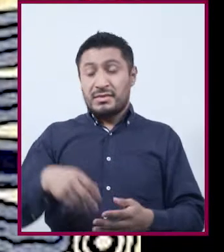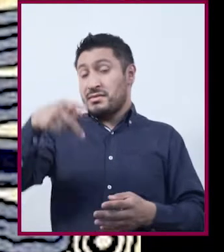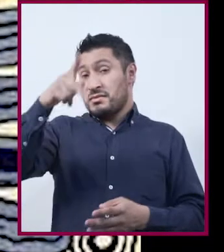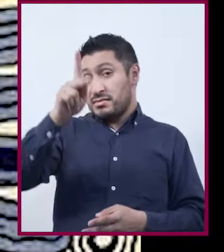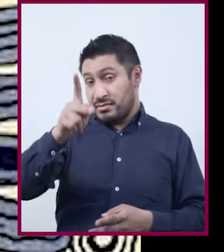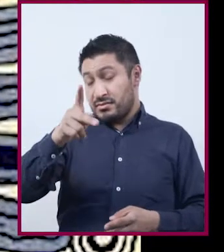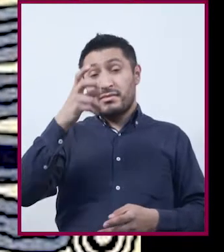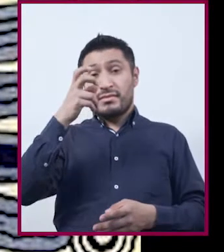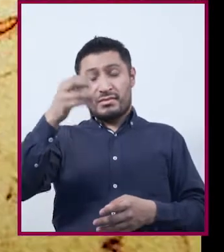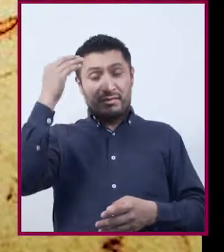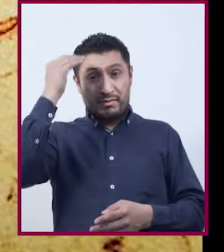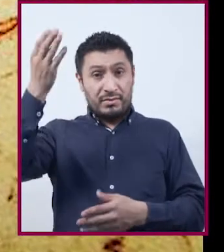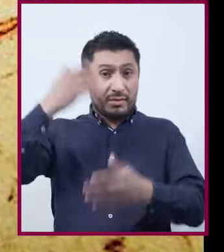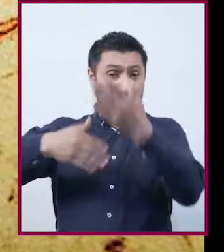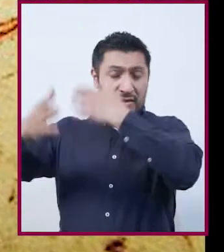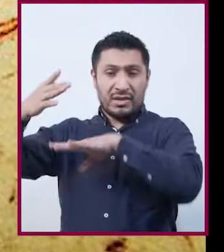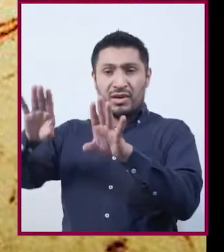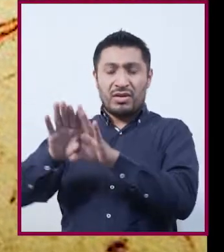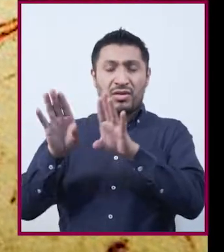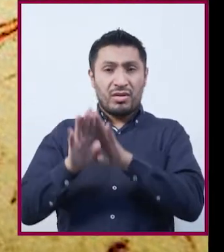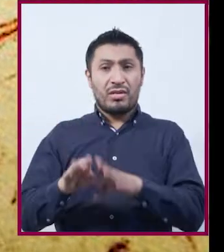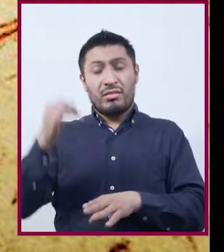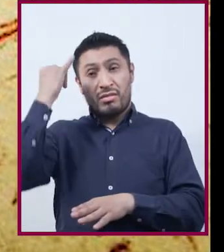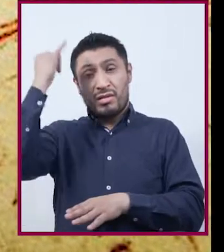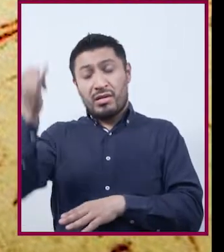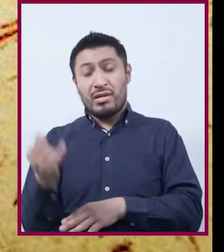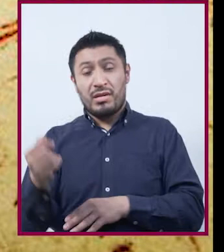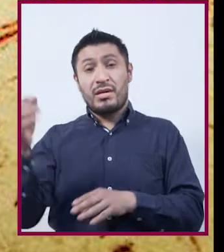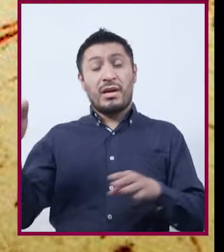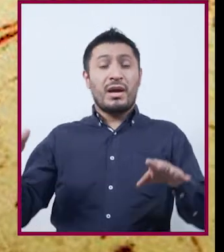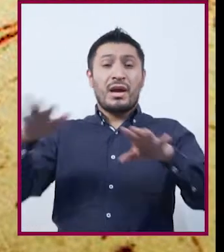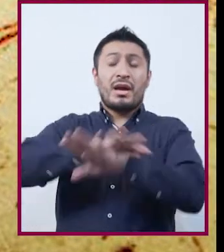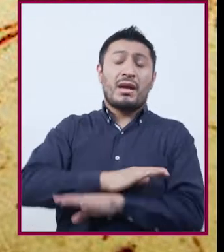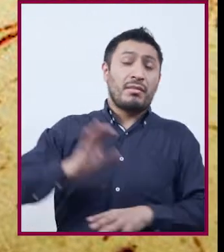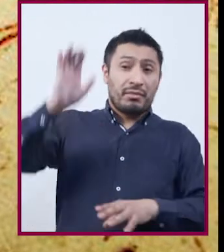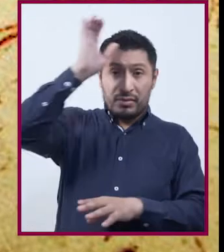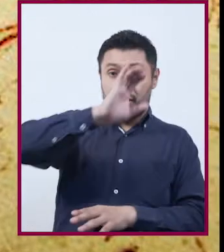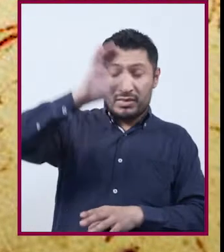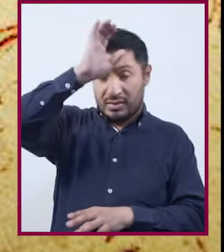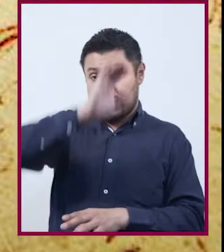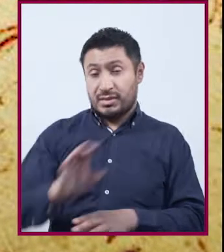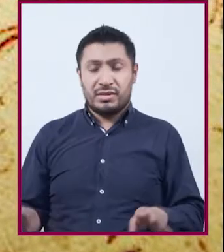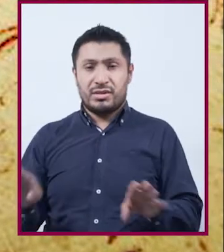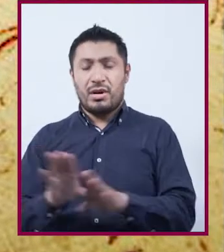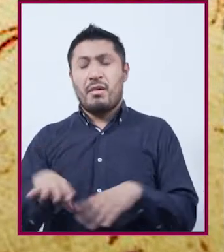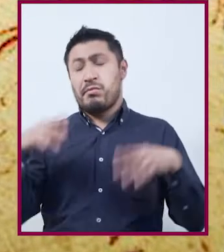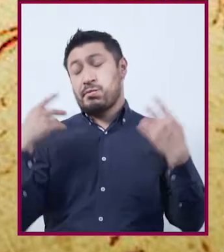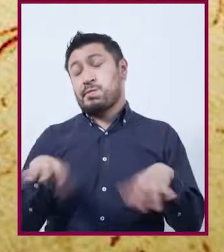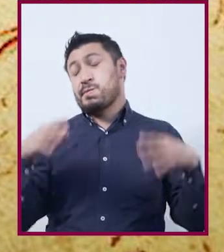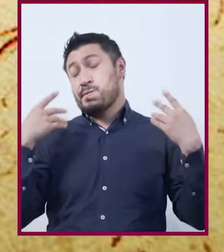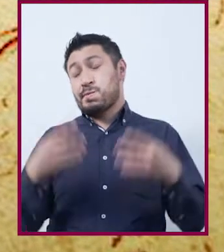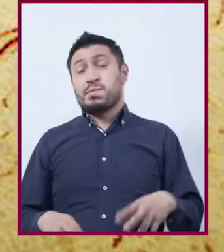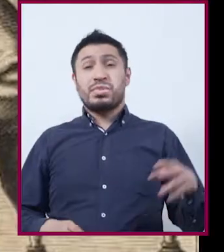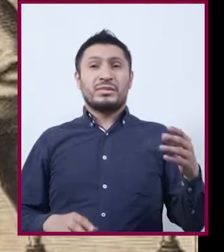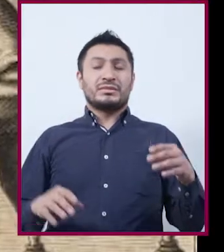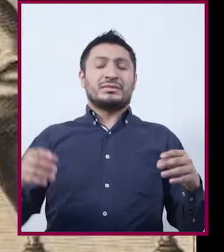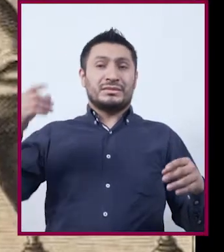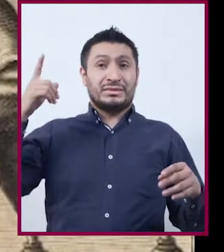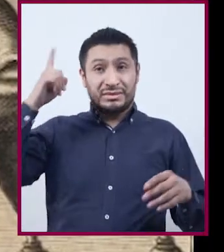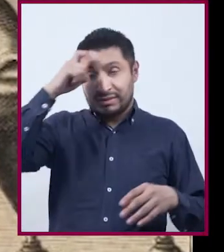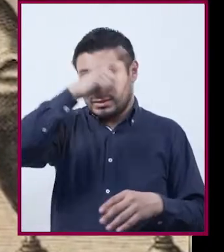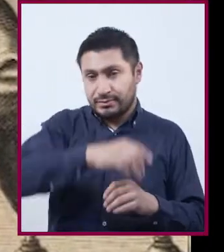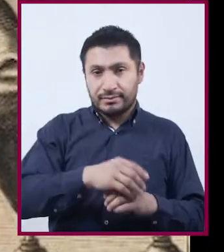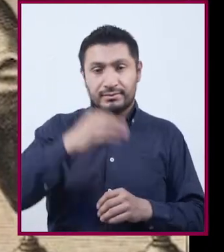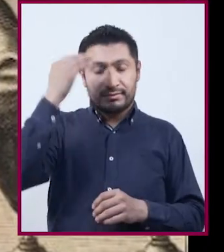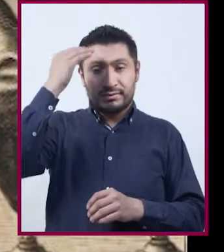premios divinos. Pero hubo un tiempo en que pasar de un paradigma mitológico a uno científico fue toda una revolución